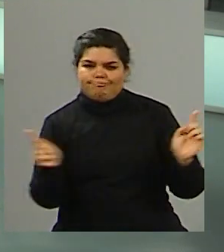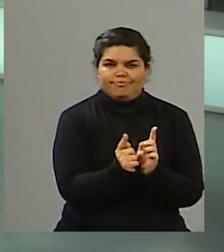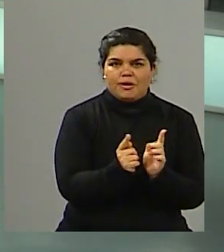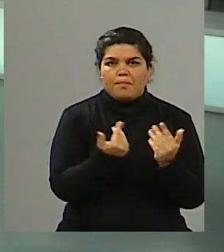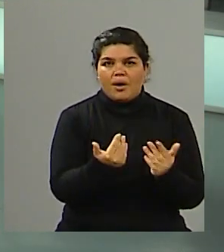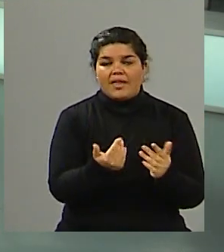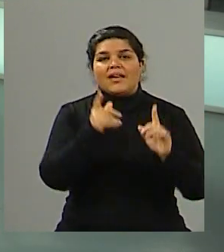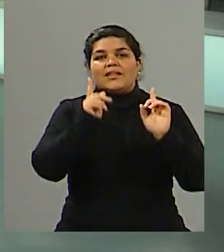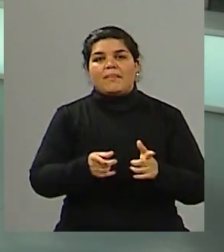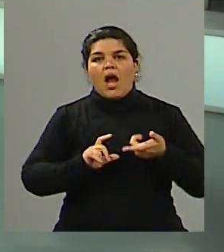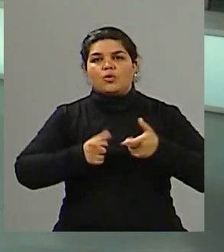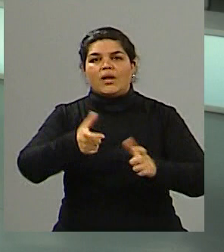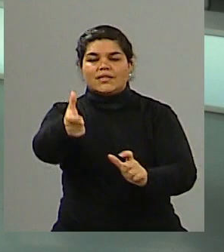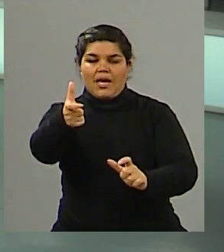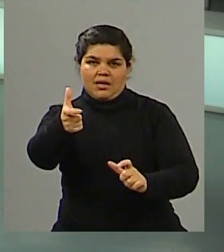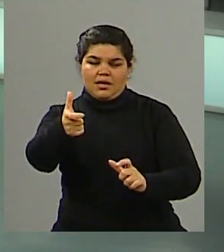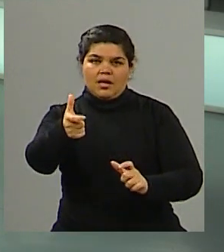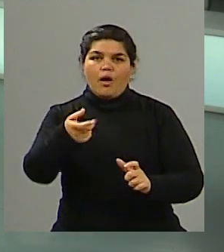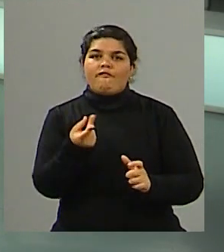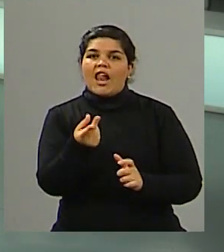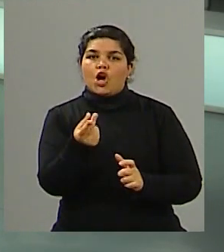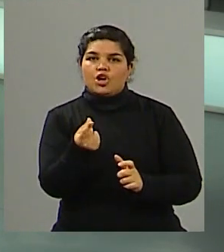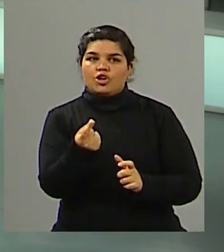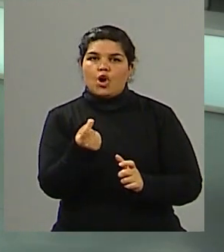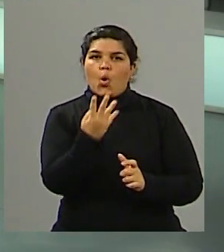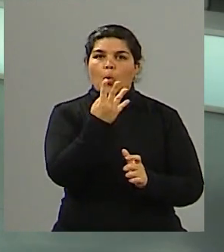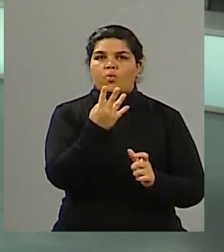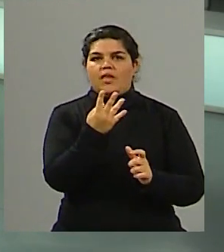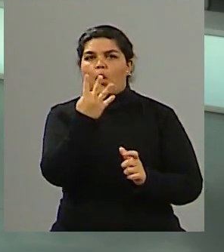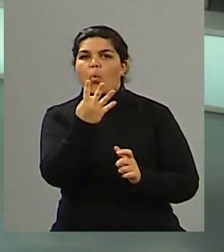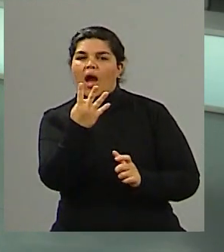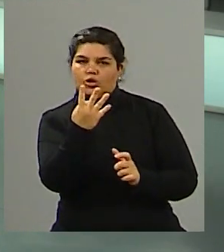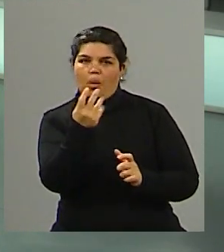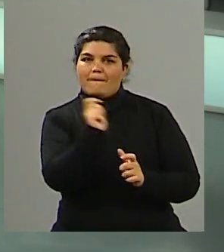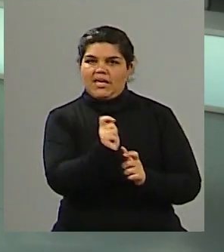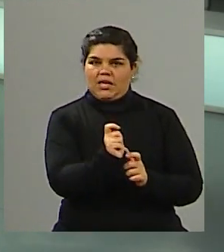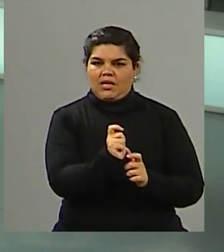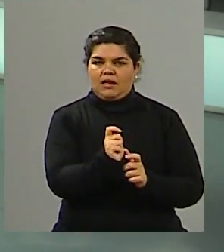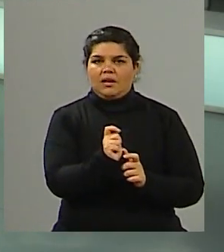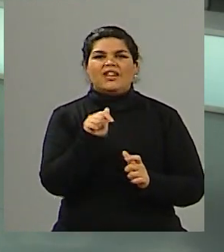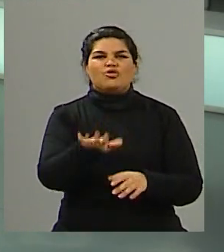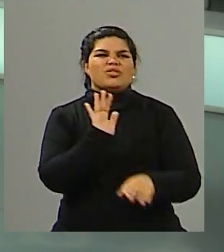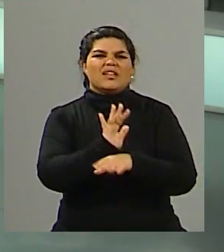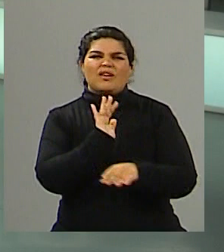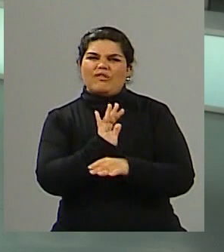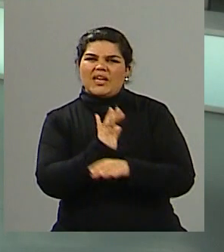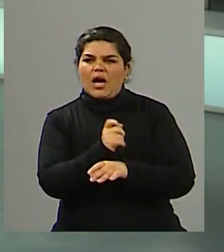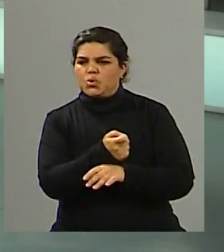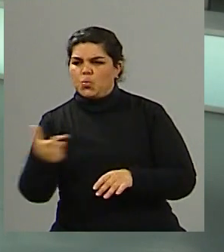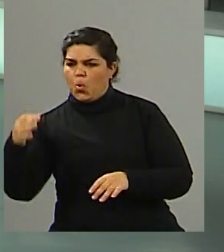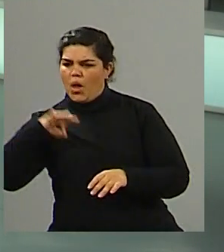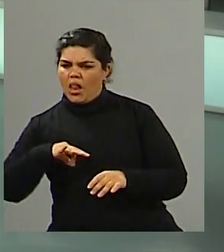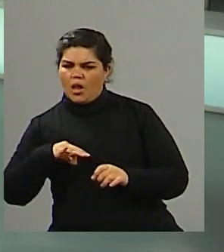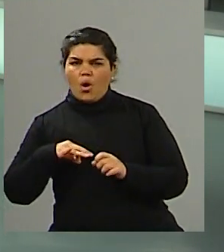actualizar el valor de los alquileres entre 4 a 12 meses en un estado de inequidad muy